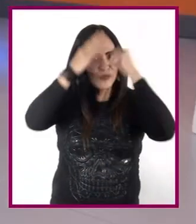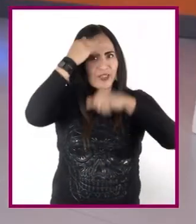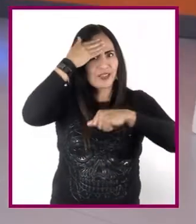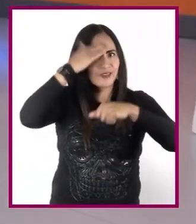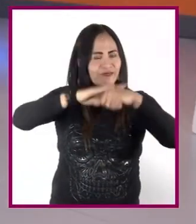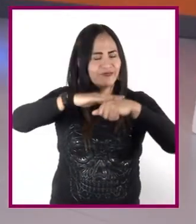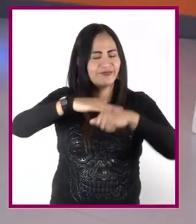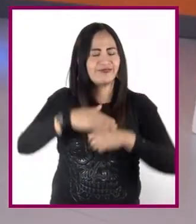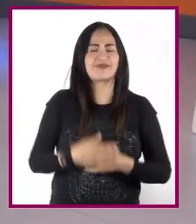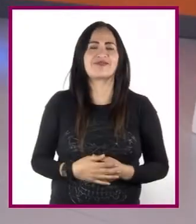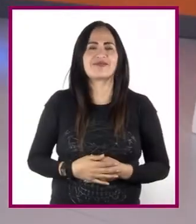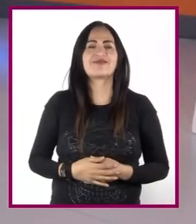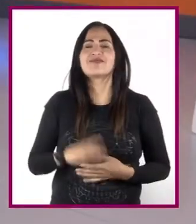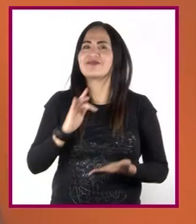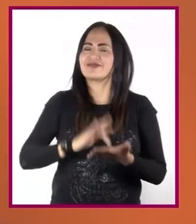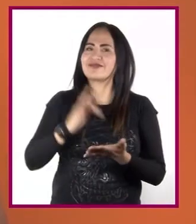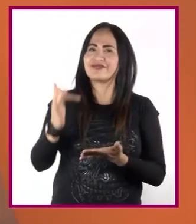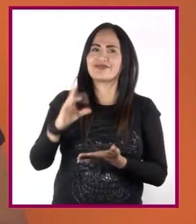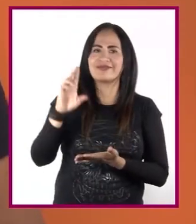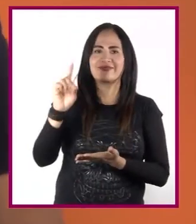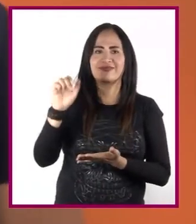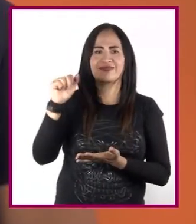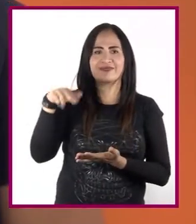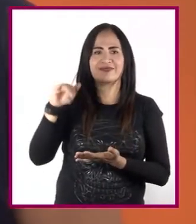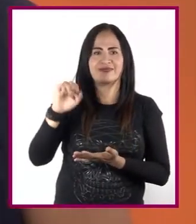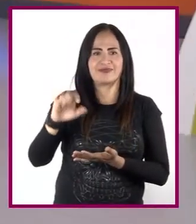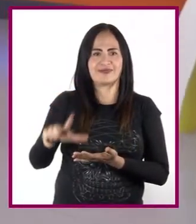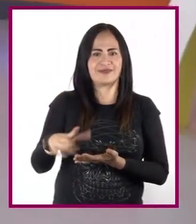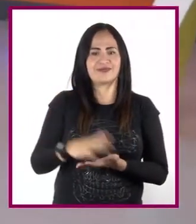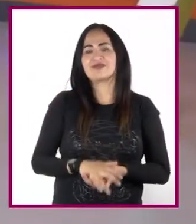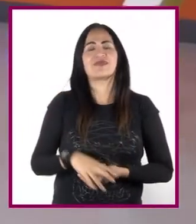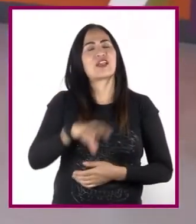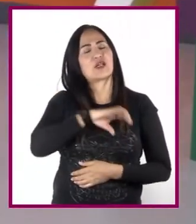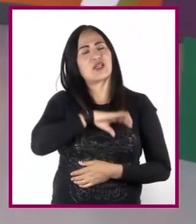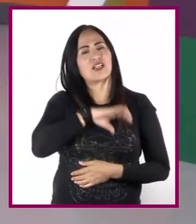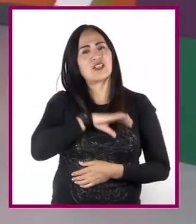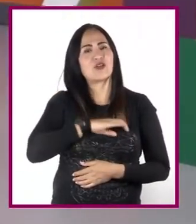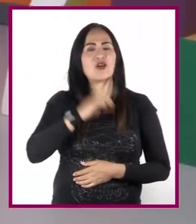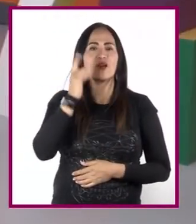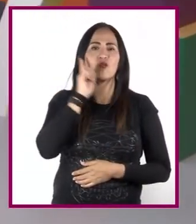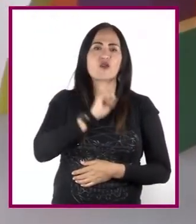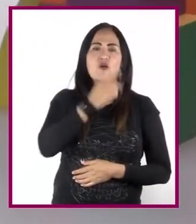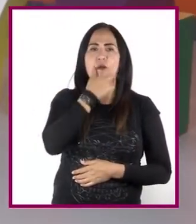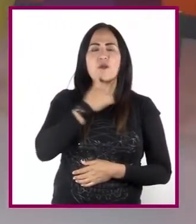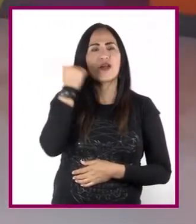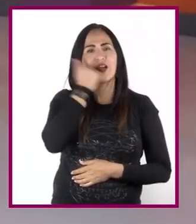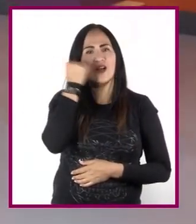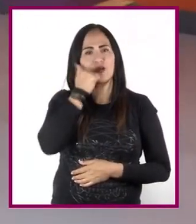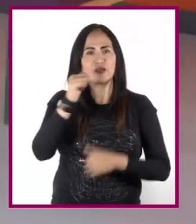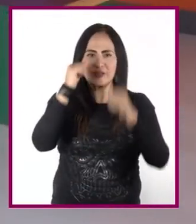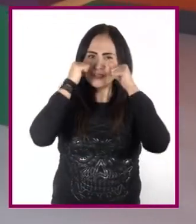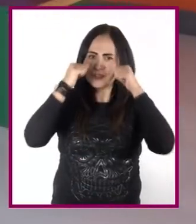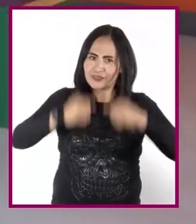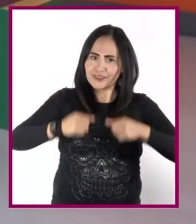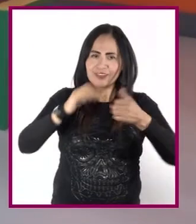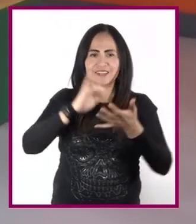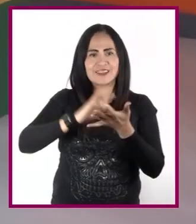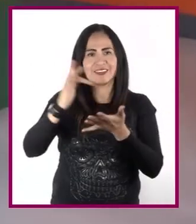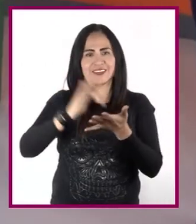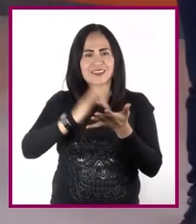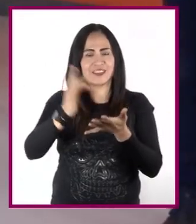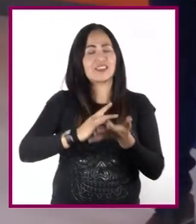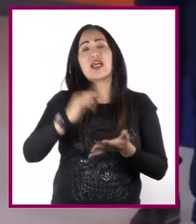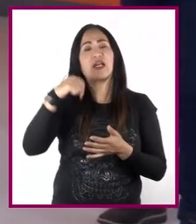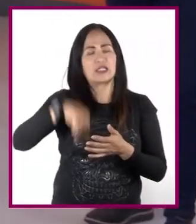estudiaremos. Gracias, Daniel. Estimadas alumnas y estimados alumnos, les agradecemos su atención y les aseguramos que